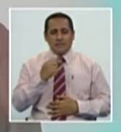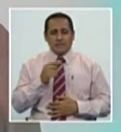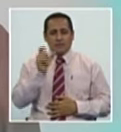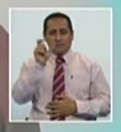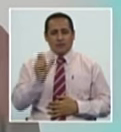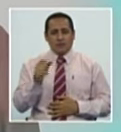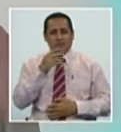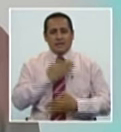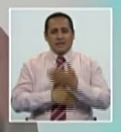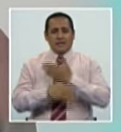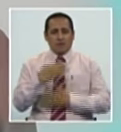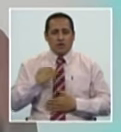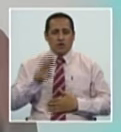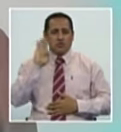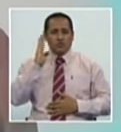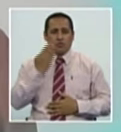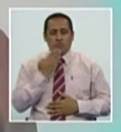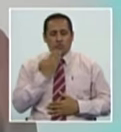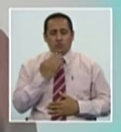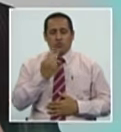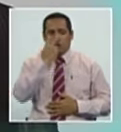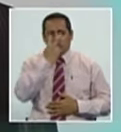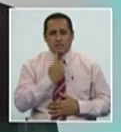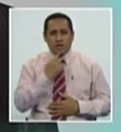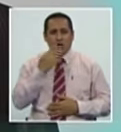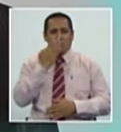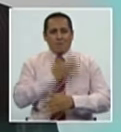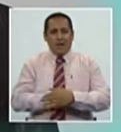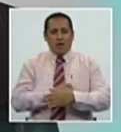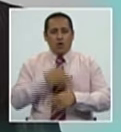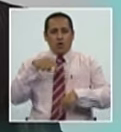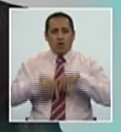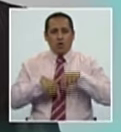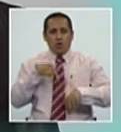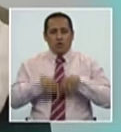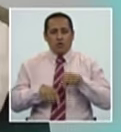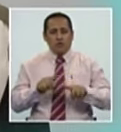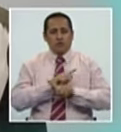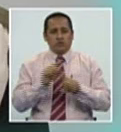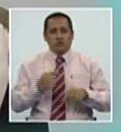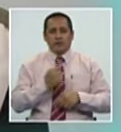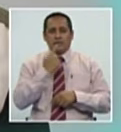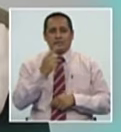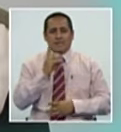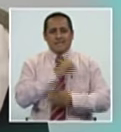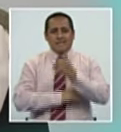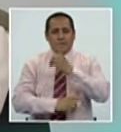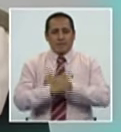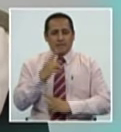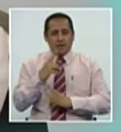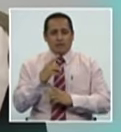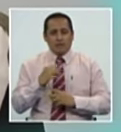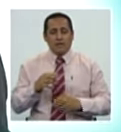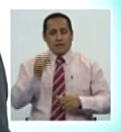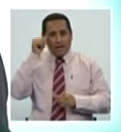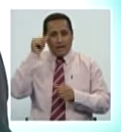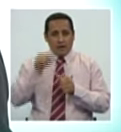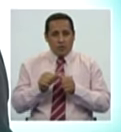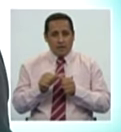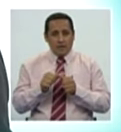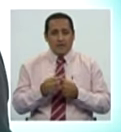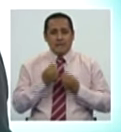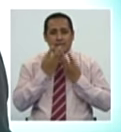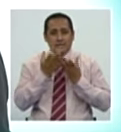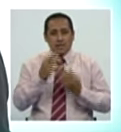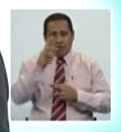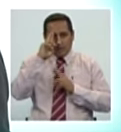dice minusválido, sordo, mudo, ciego, manco o cojo. Y mucho menos discapacitado.